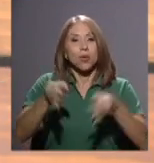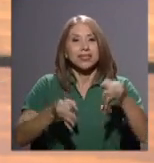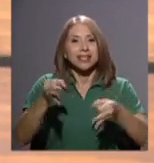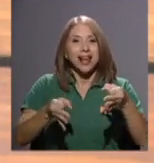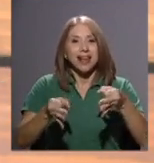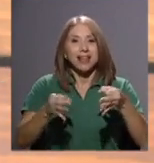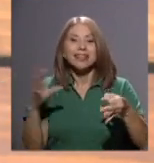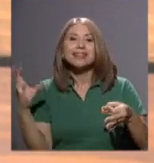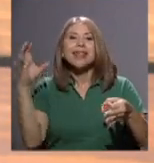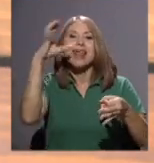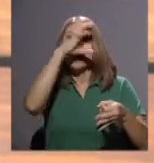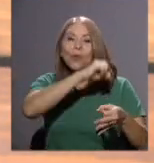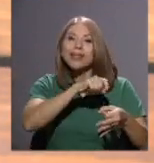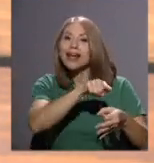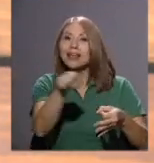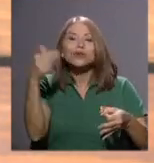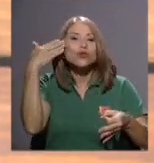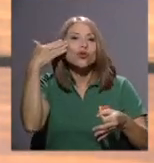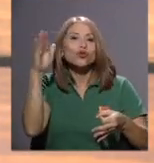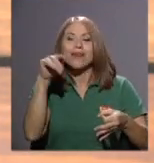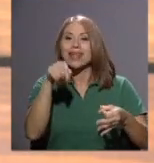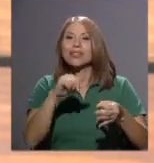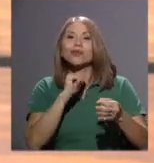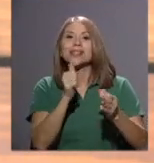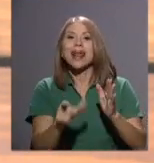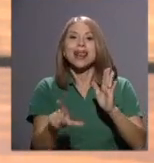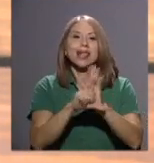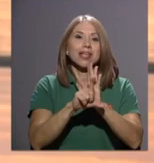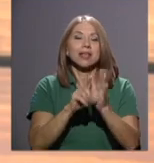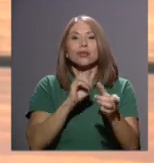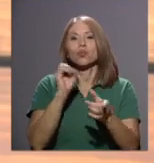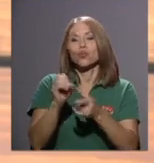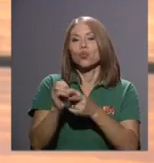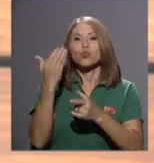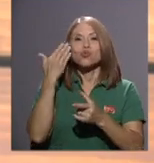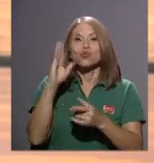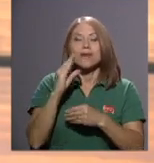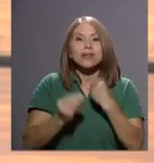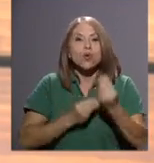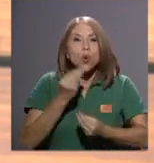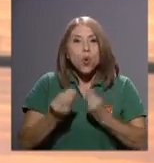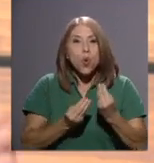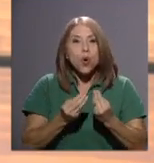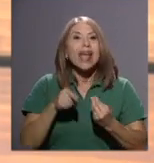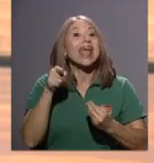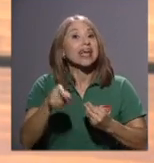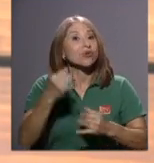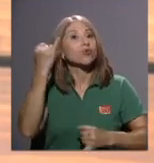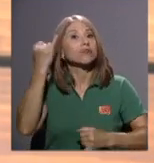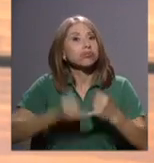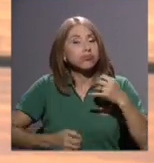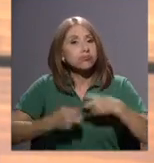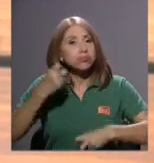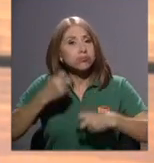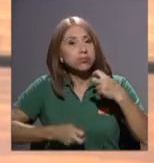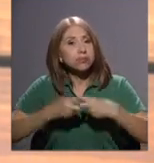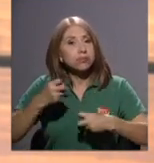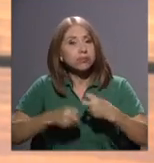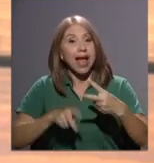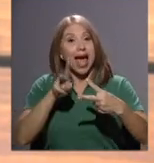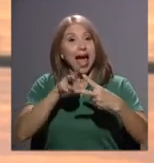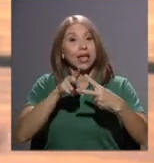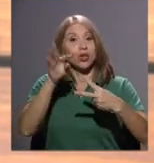saben que eso es delito o no se sabe cómo abordar y esto termina siendo un gran problema. Y hay que tomar en cuenta que hay dos tipos